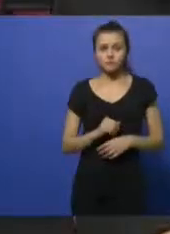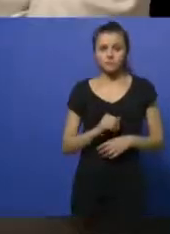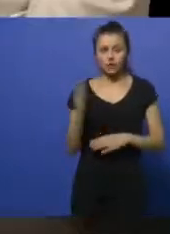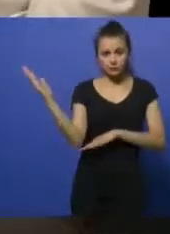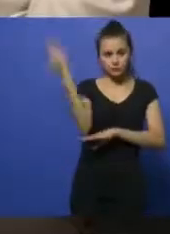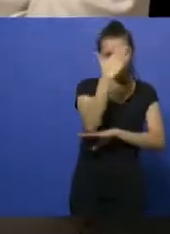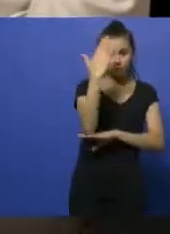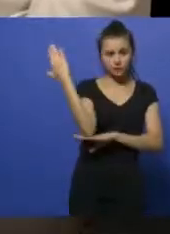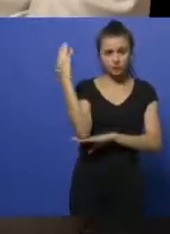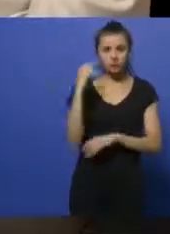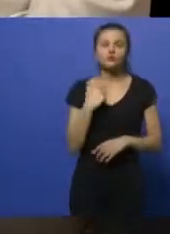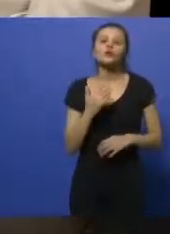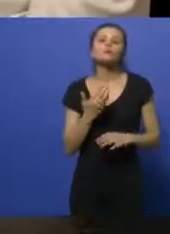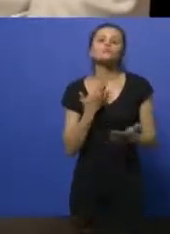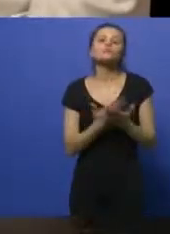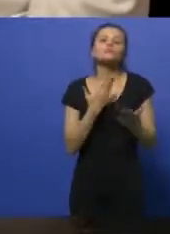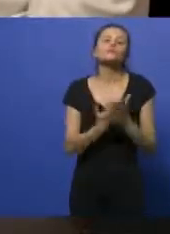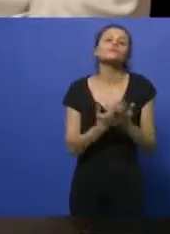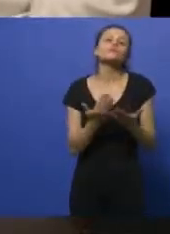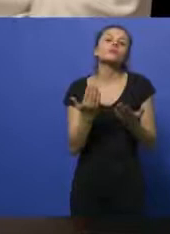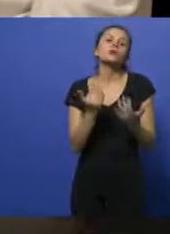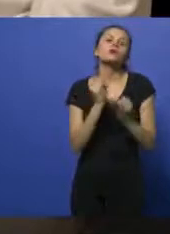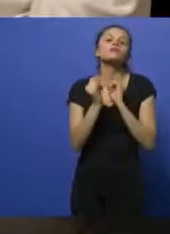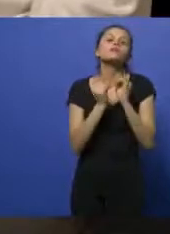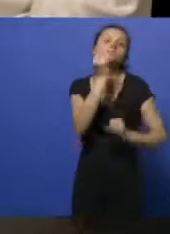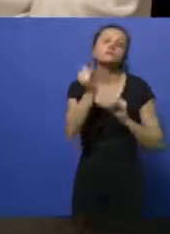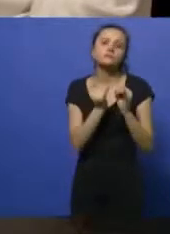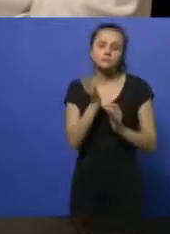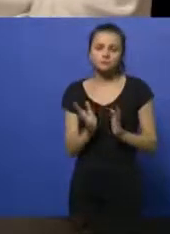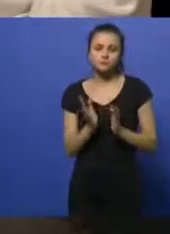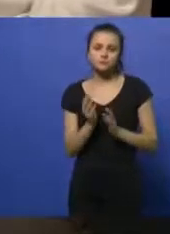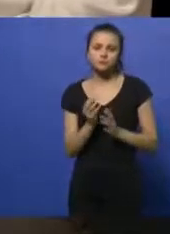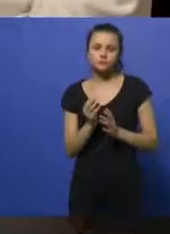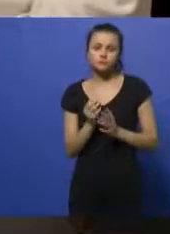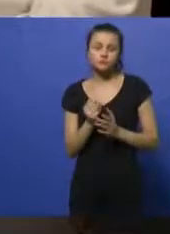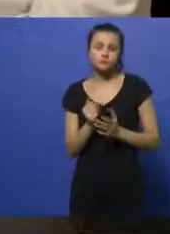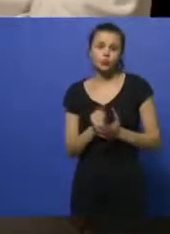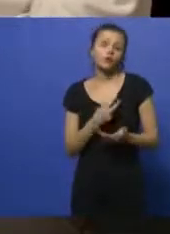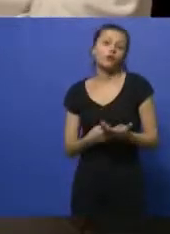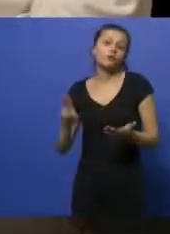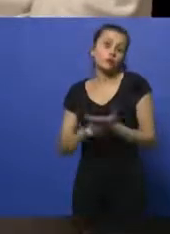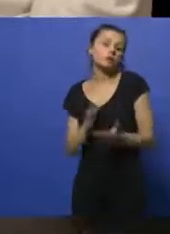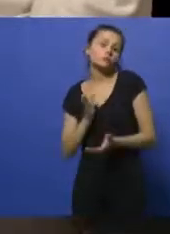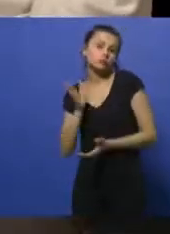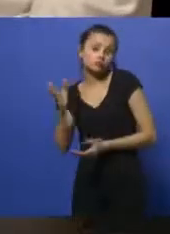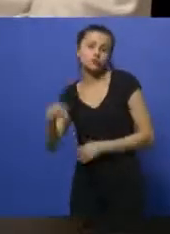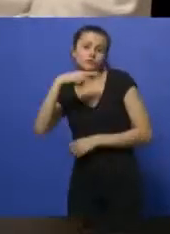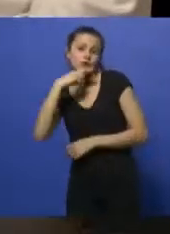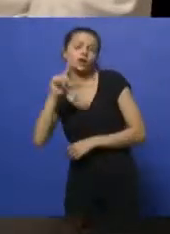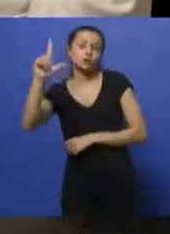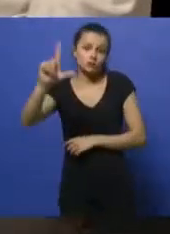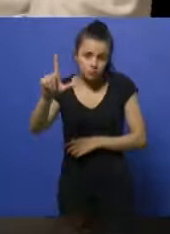a pedirles explicaciones. Uh-huh. No nos recibió y nosotros dijimos, bueno, que íbamos a volver el viernes, que íbamos a volver el